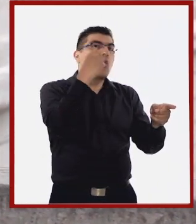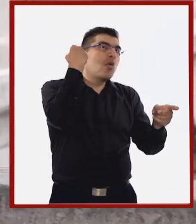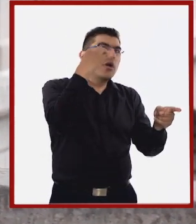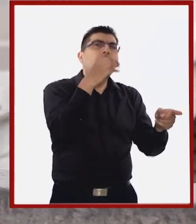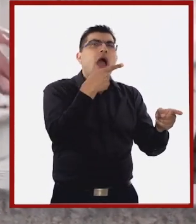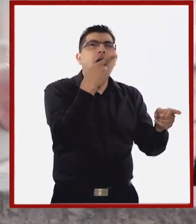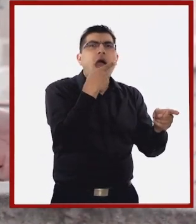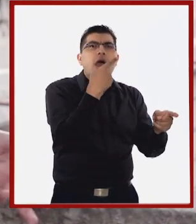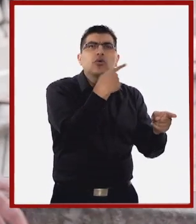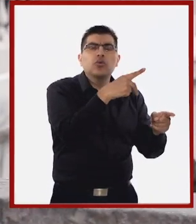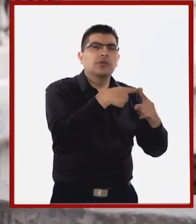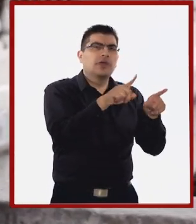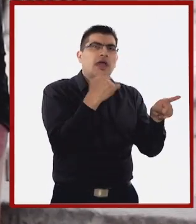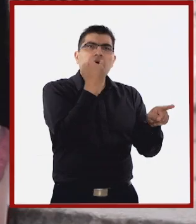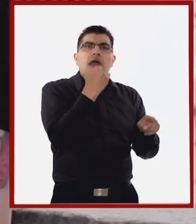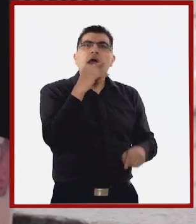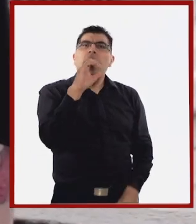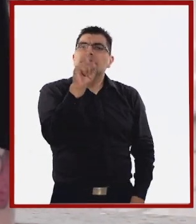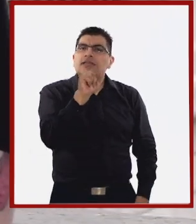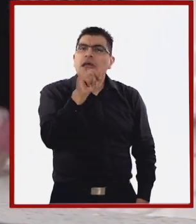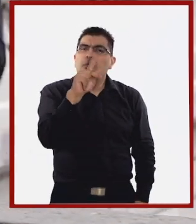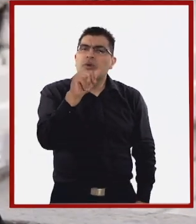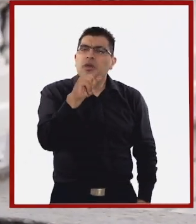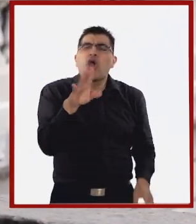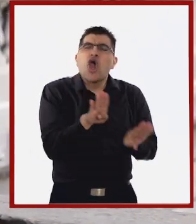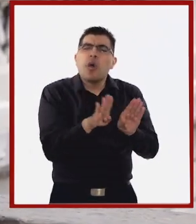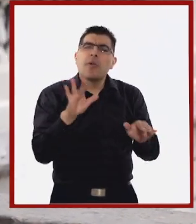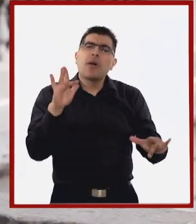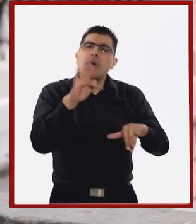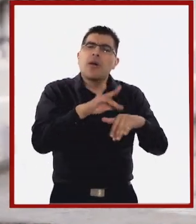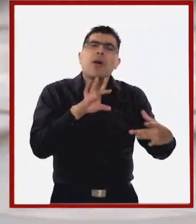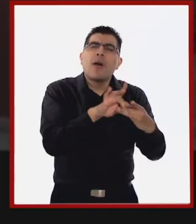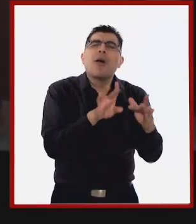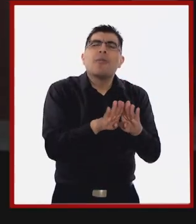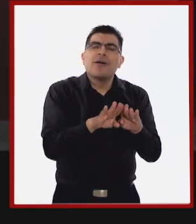zapoteco? Una vez más, a través del arte. Vamos a verlo.